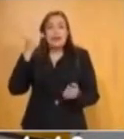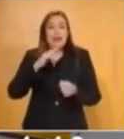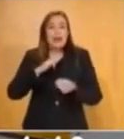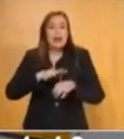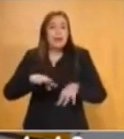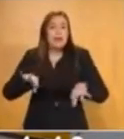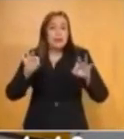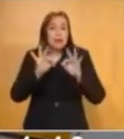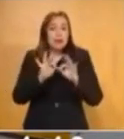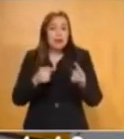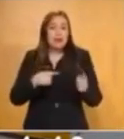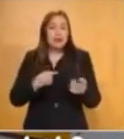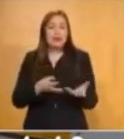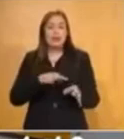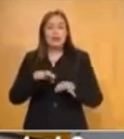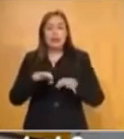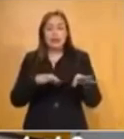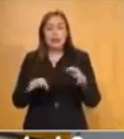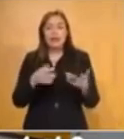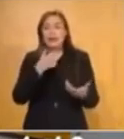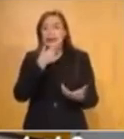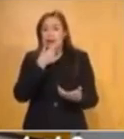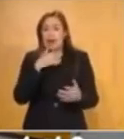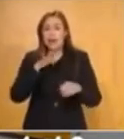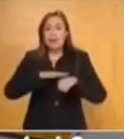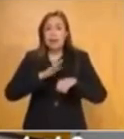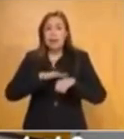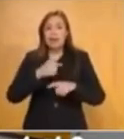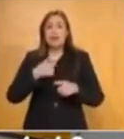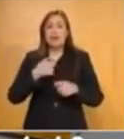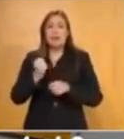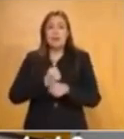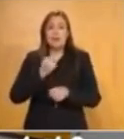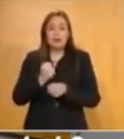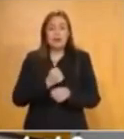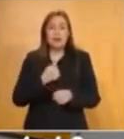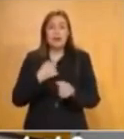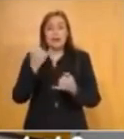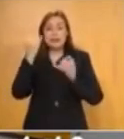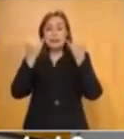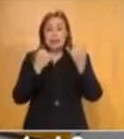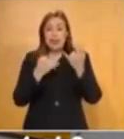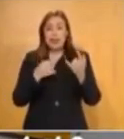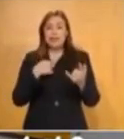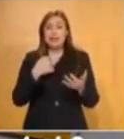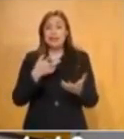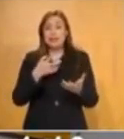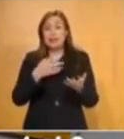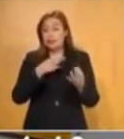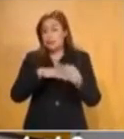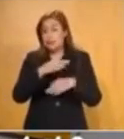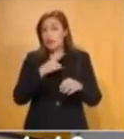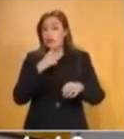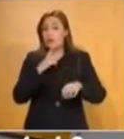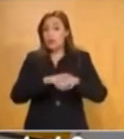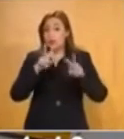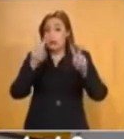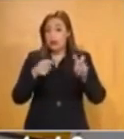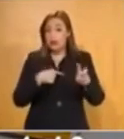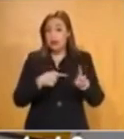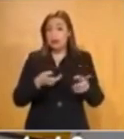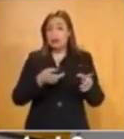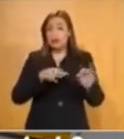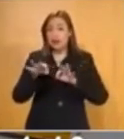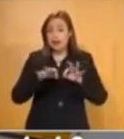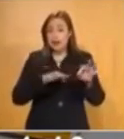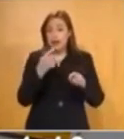estoy manejando, las clases que estoy manejando son las que corresponden al tercer trimestre del ciclo escolar que se maneja en